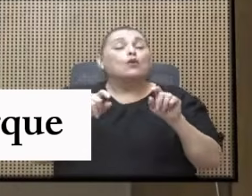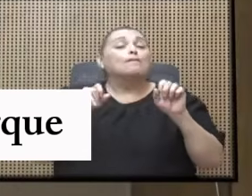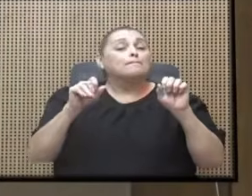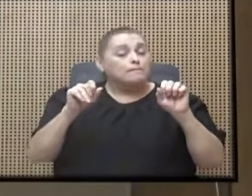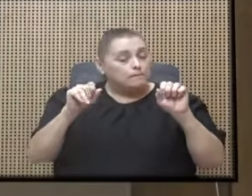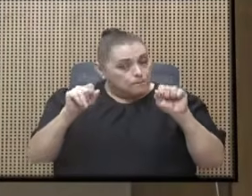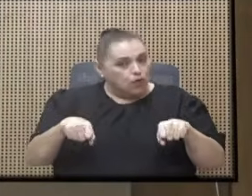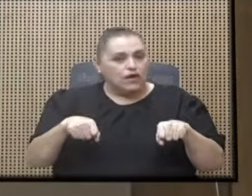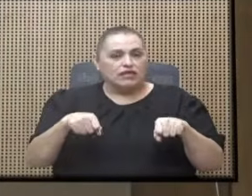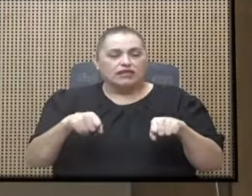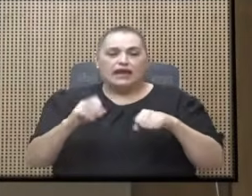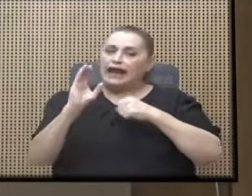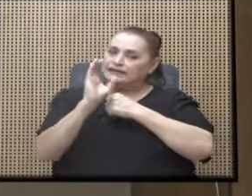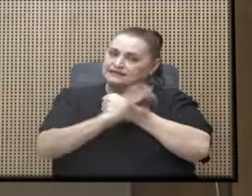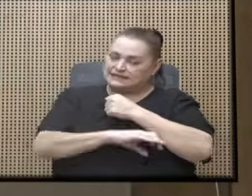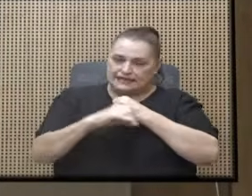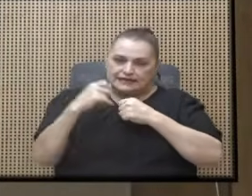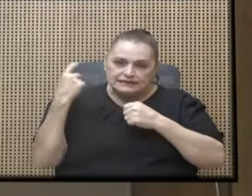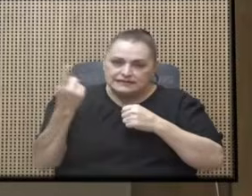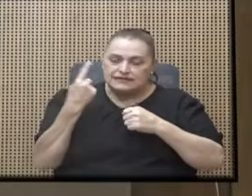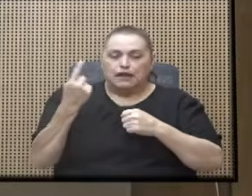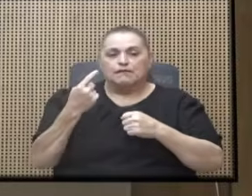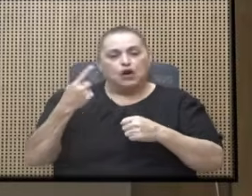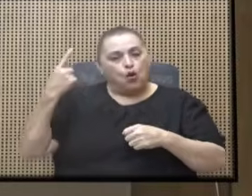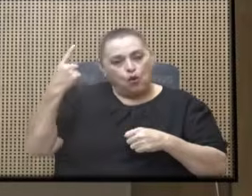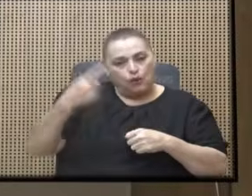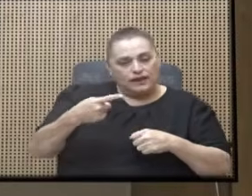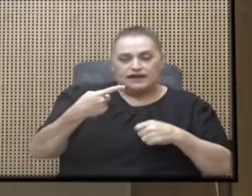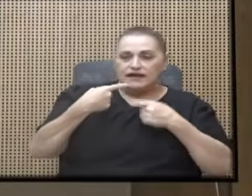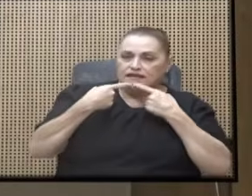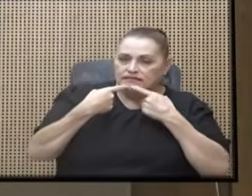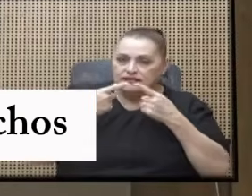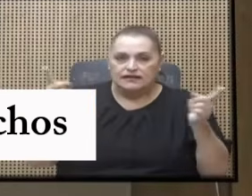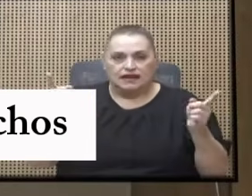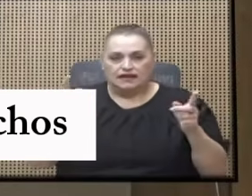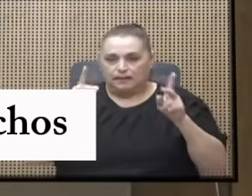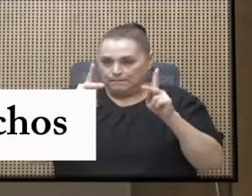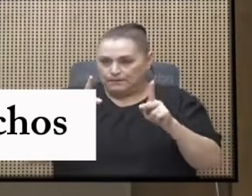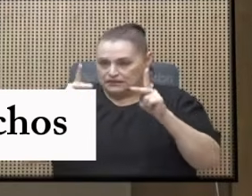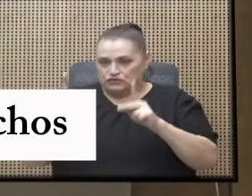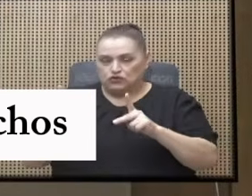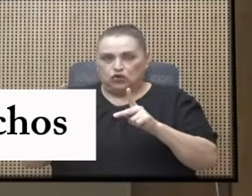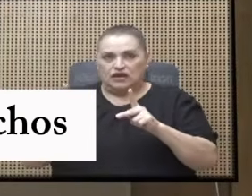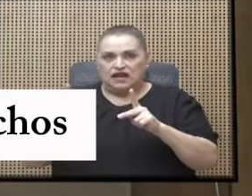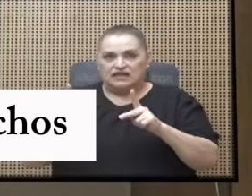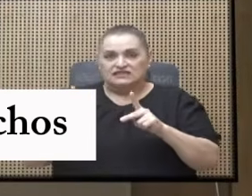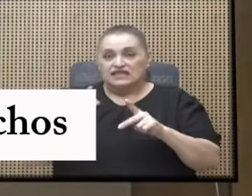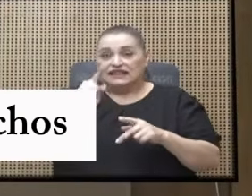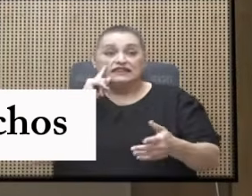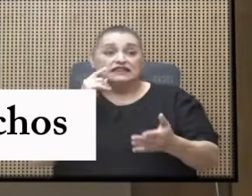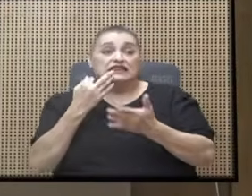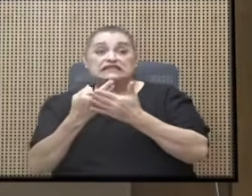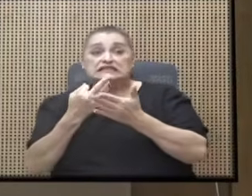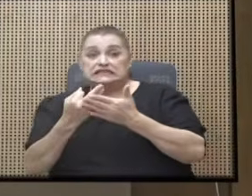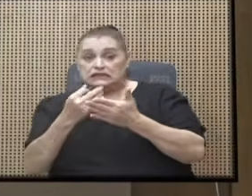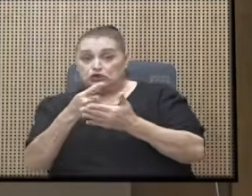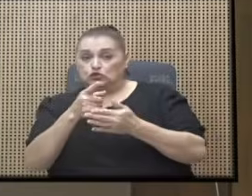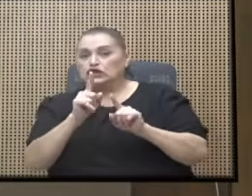impunidad porque obliga a declarar a personas que pueden haber sido testigos de los